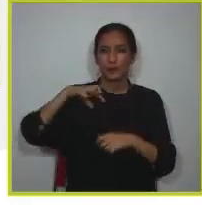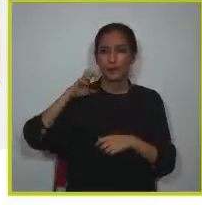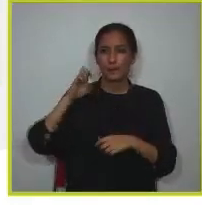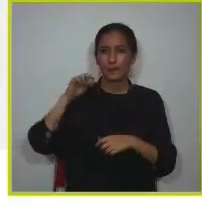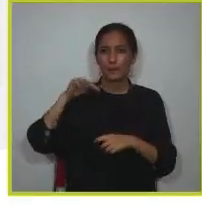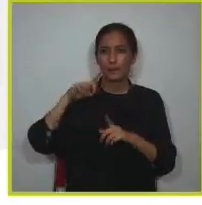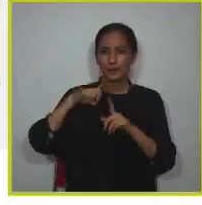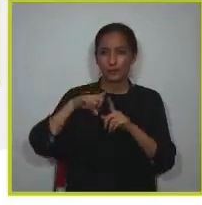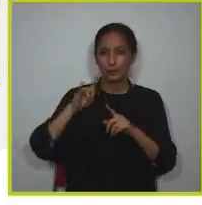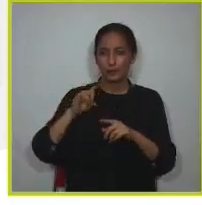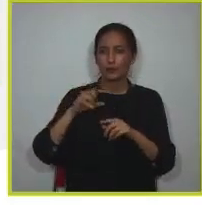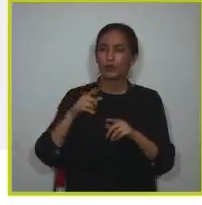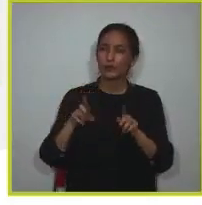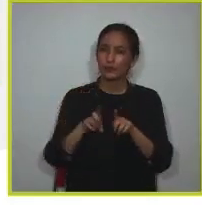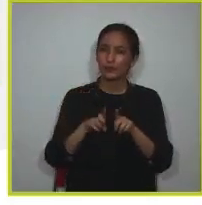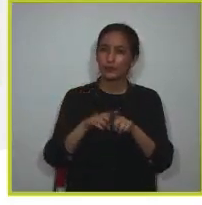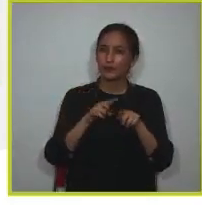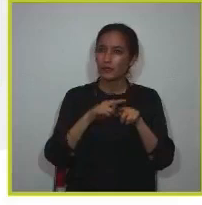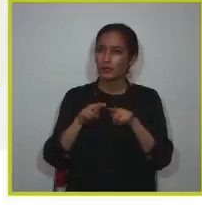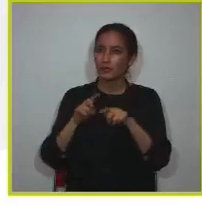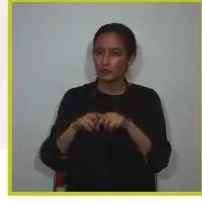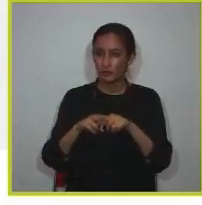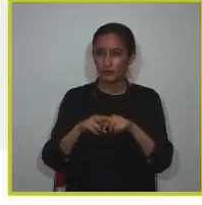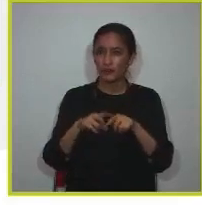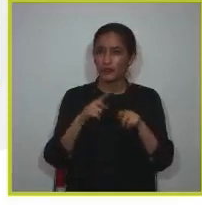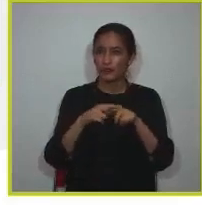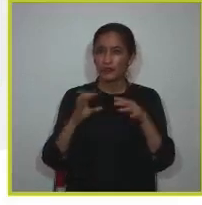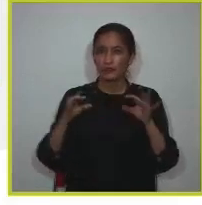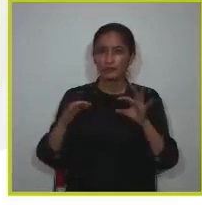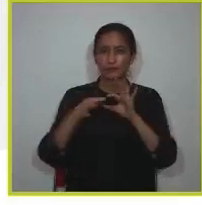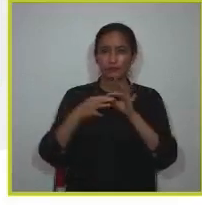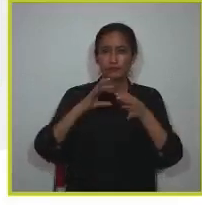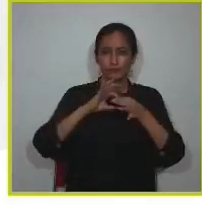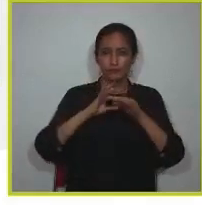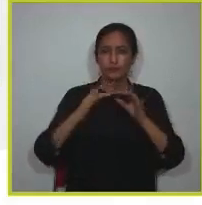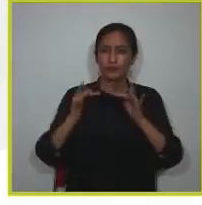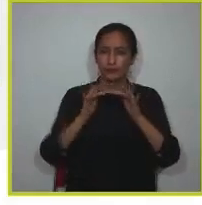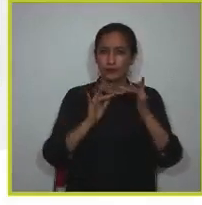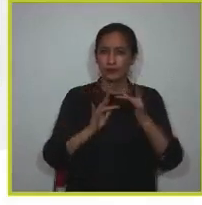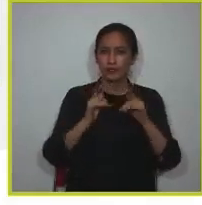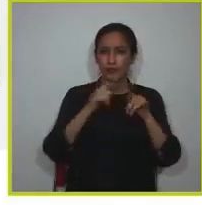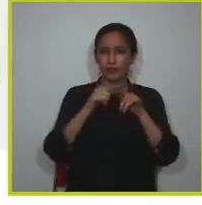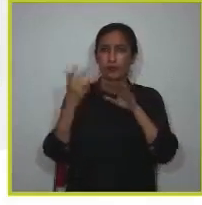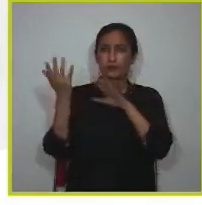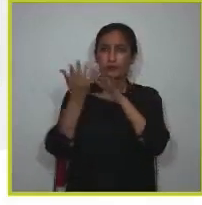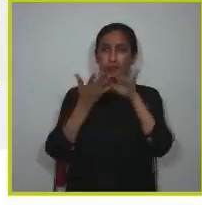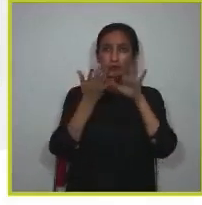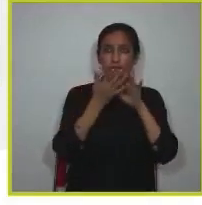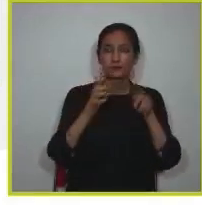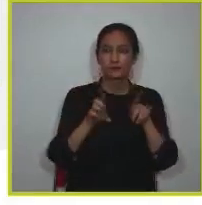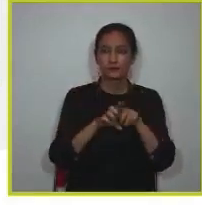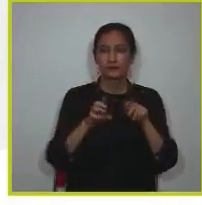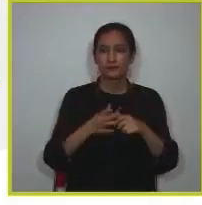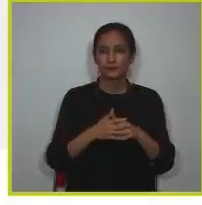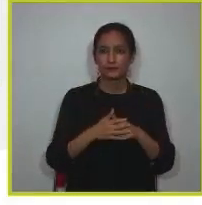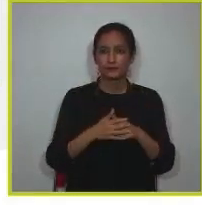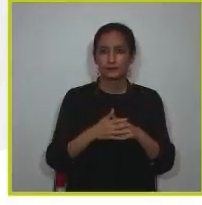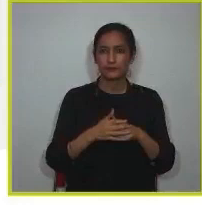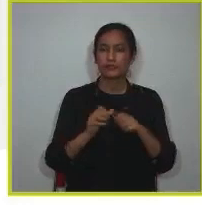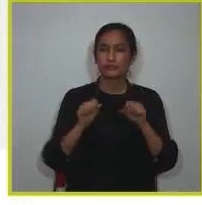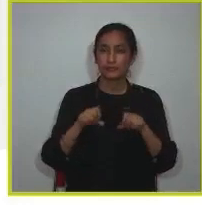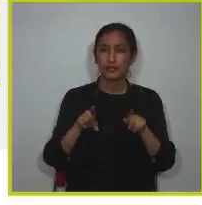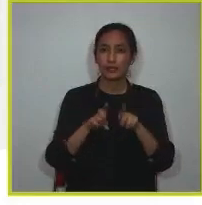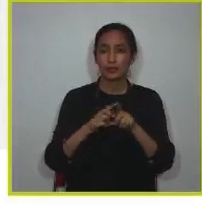estaba abocado También en estos momentos a la construcción de una red Nacional de comités de monitoreo ambiental participativo y